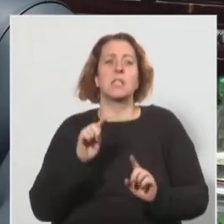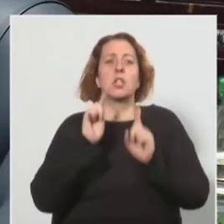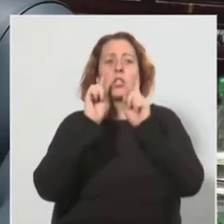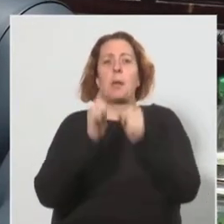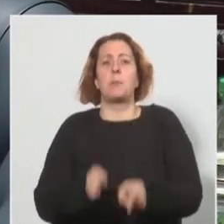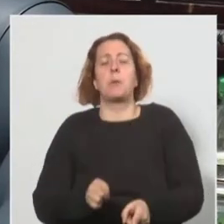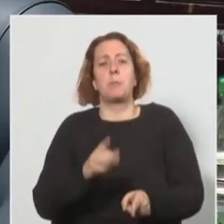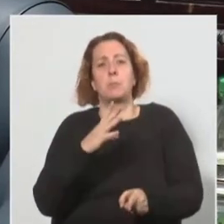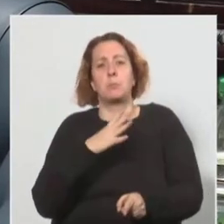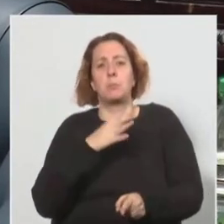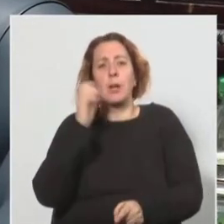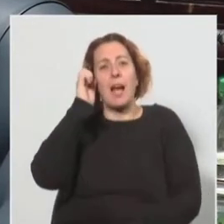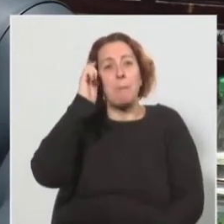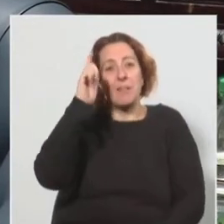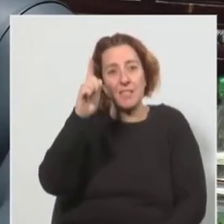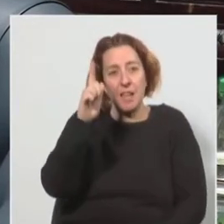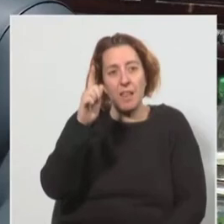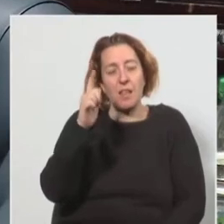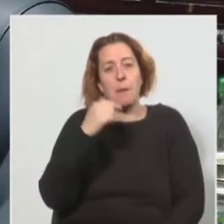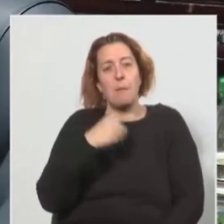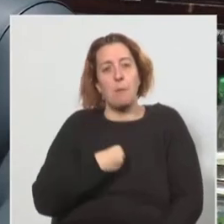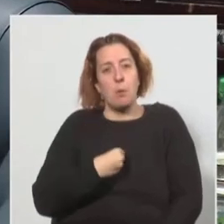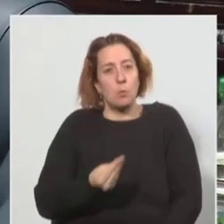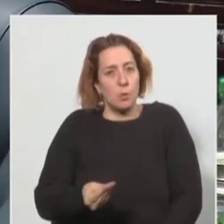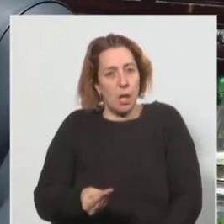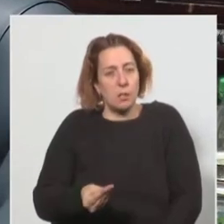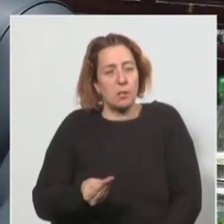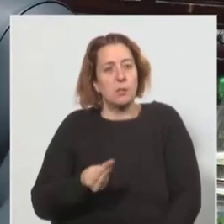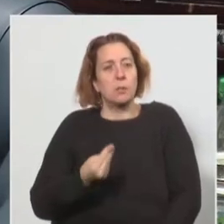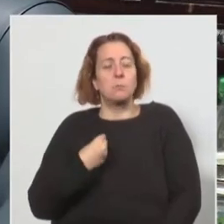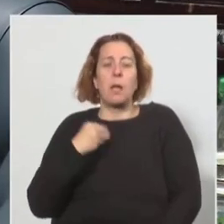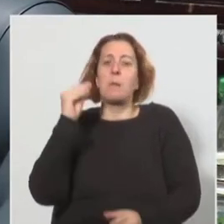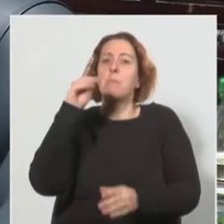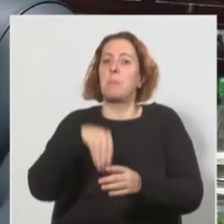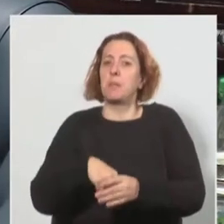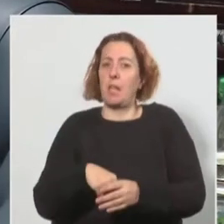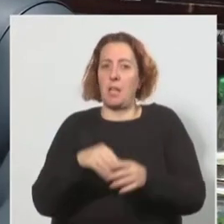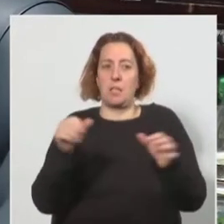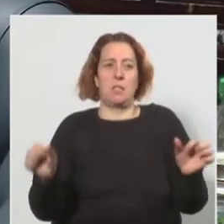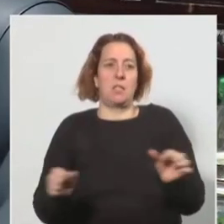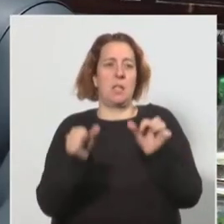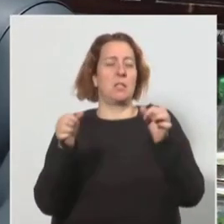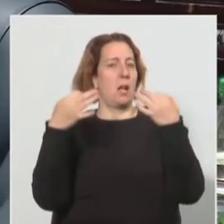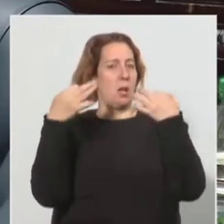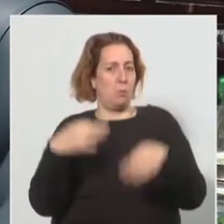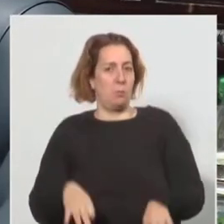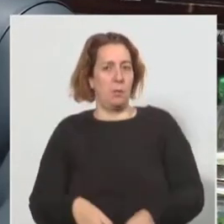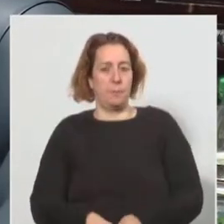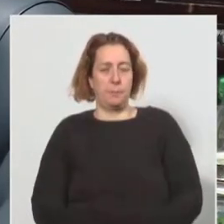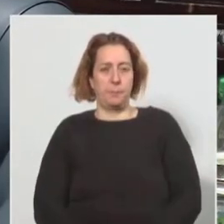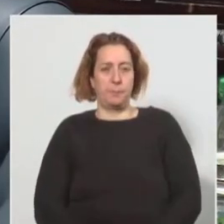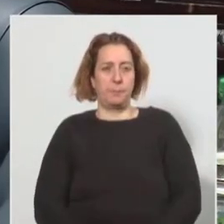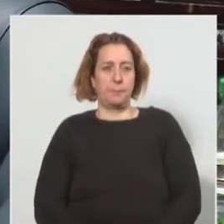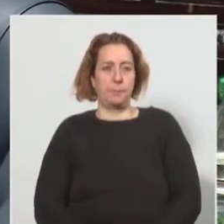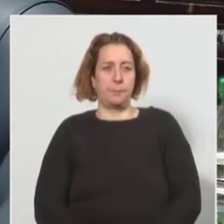también por tener la capacidad y la voluntad para implementarlas y hacerlas cumplir. Cuando te